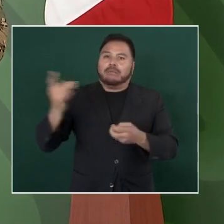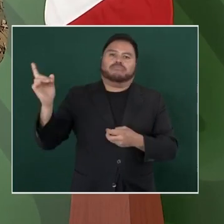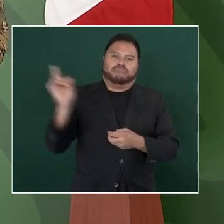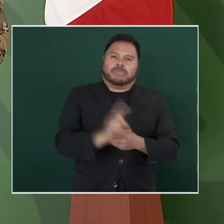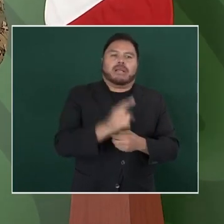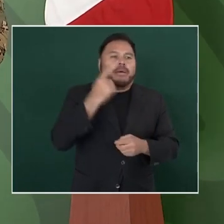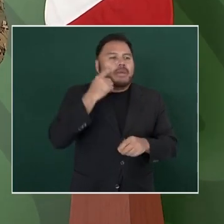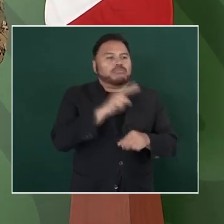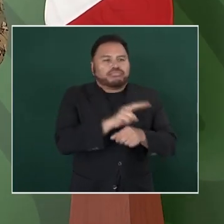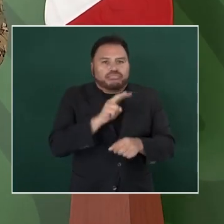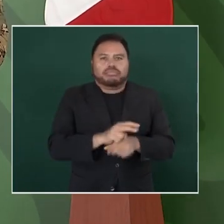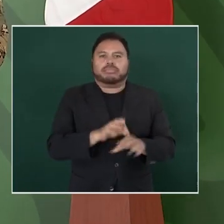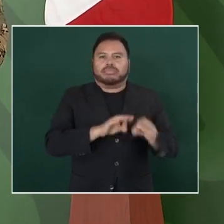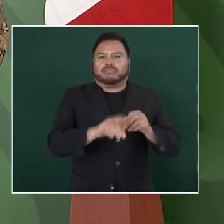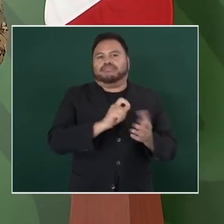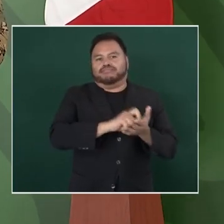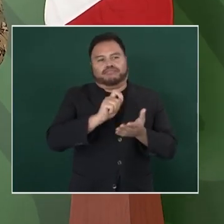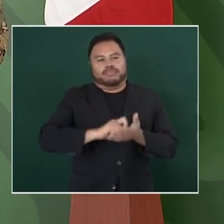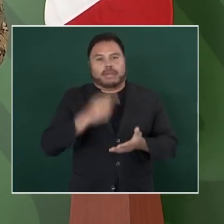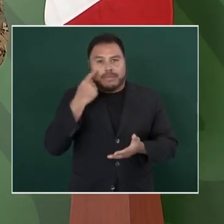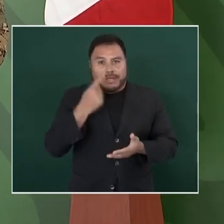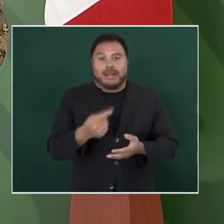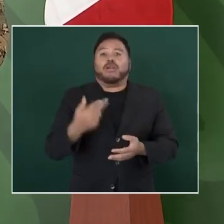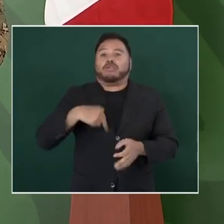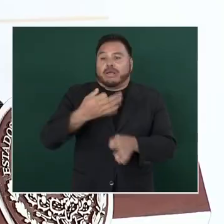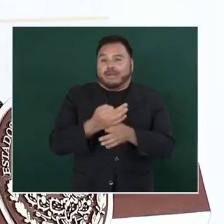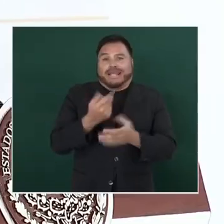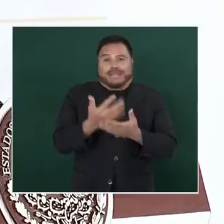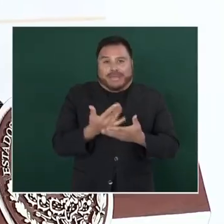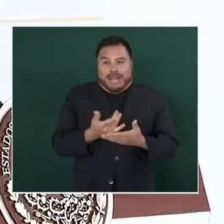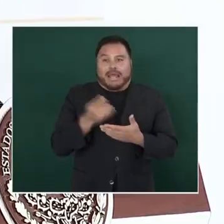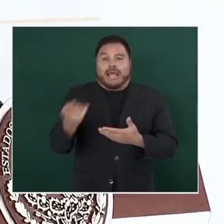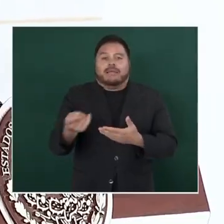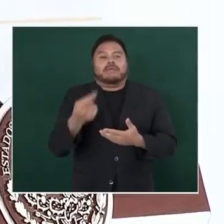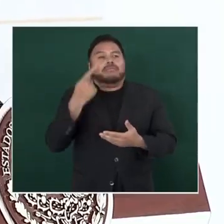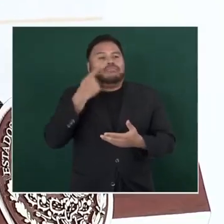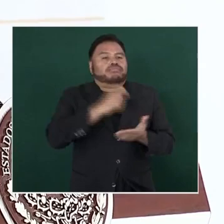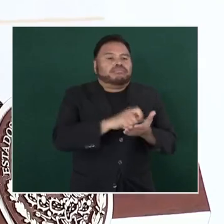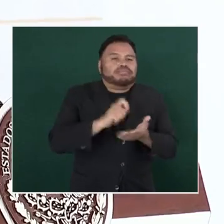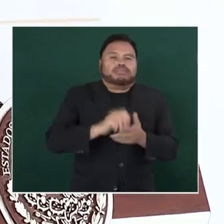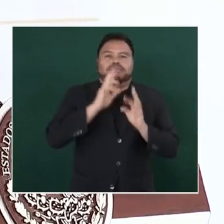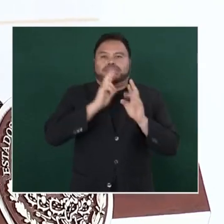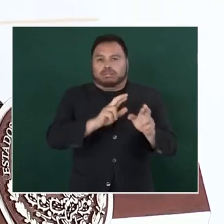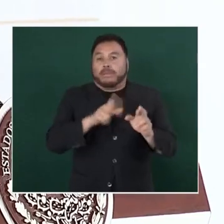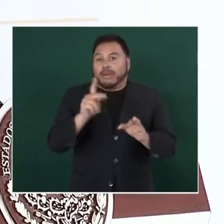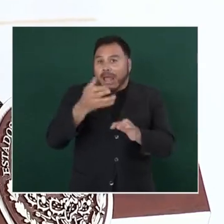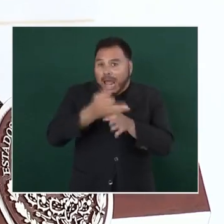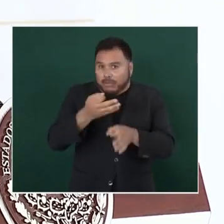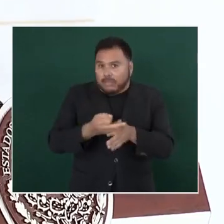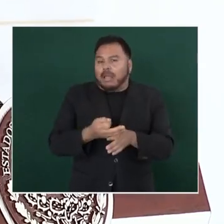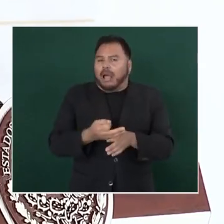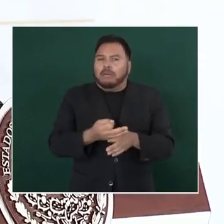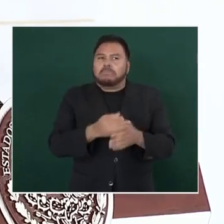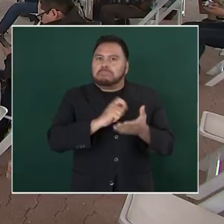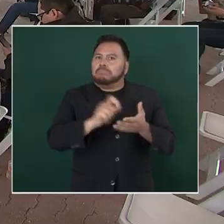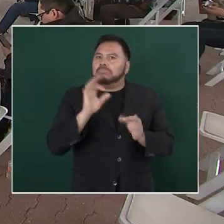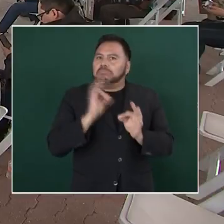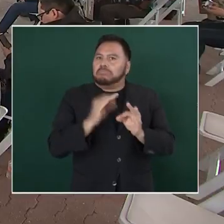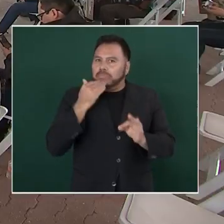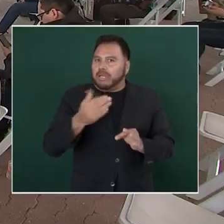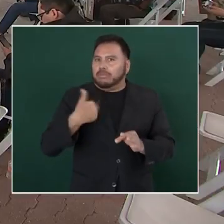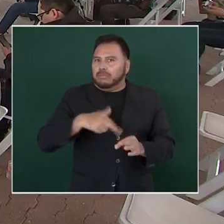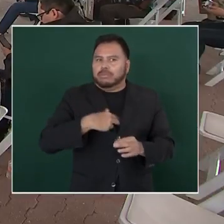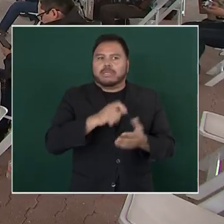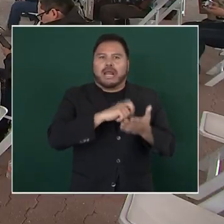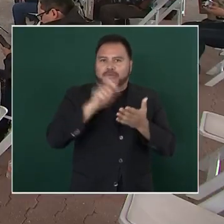trabajo. Vamos a esperar a que terminen para que den el diagnóstico, pero hasta ahorita vamos muy bien. Se